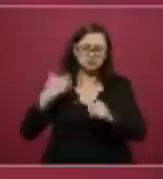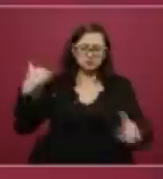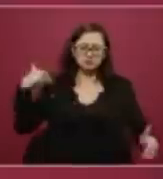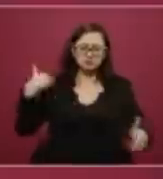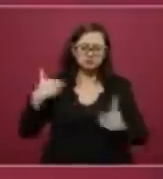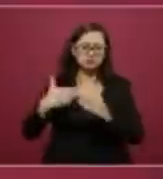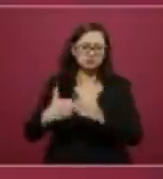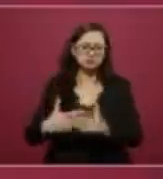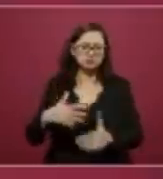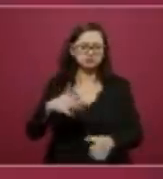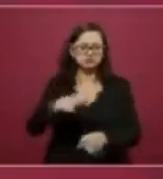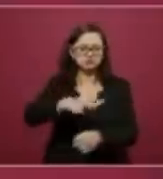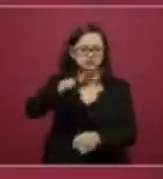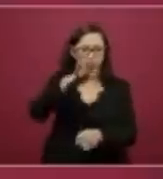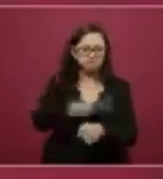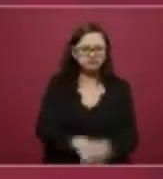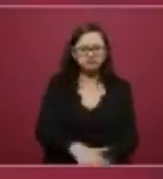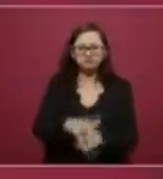de